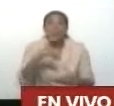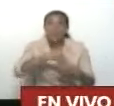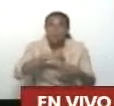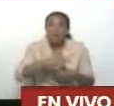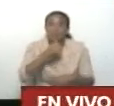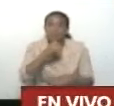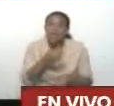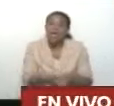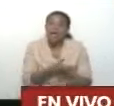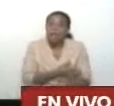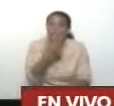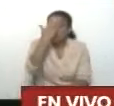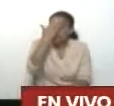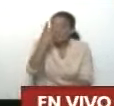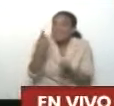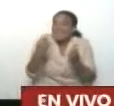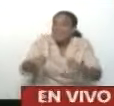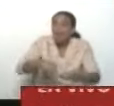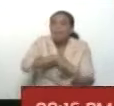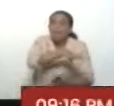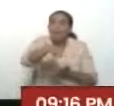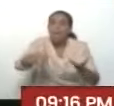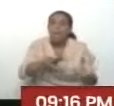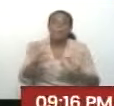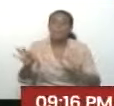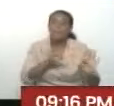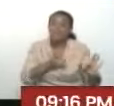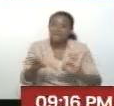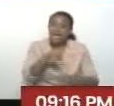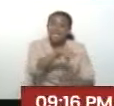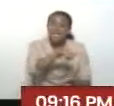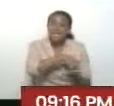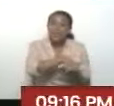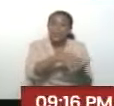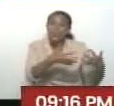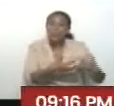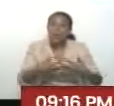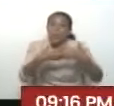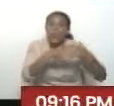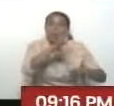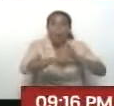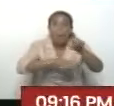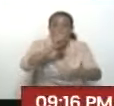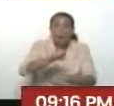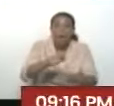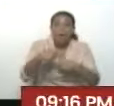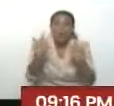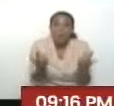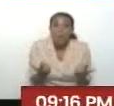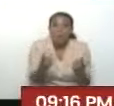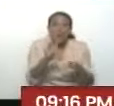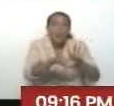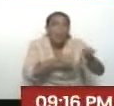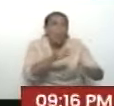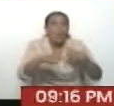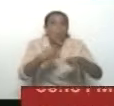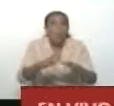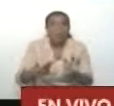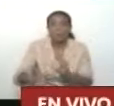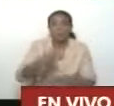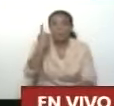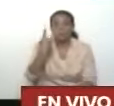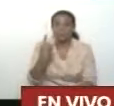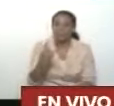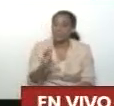bien informado. Me dijeron, trataron de sabotear el espectáculo, de comprar todas las entradas para que el teatro estuviera vacío. No